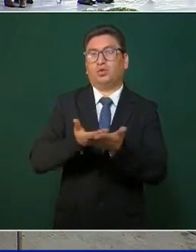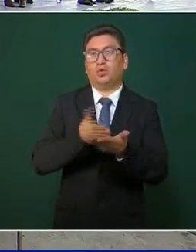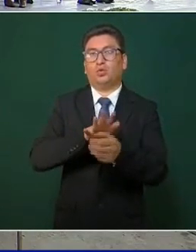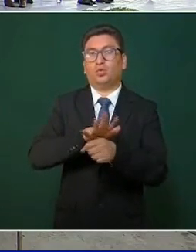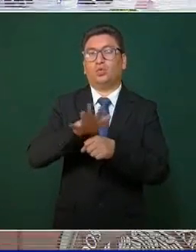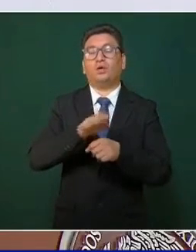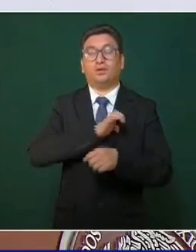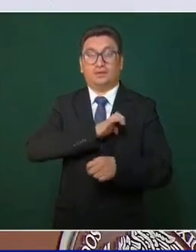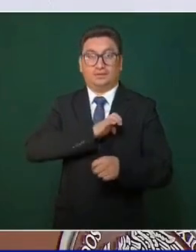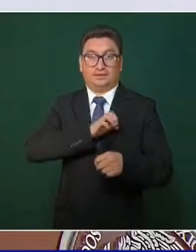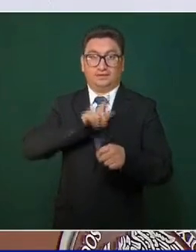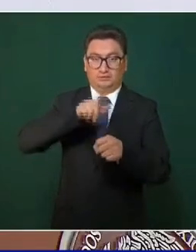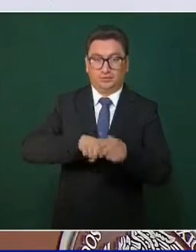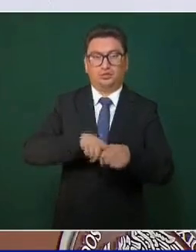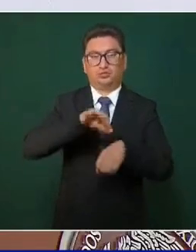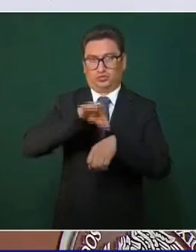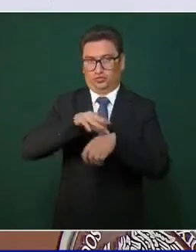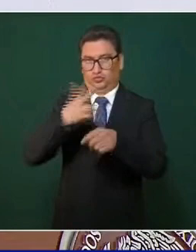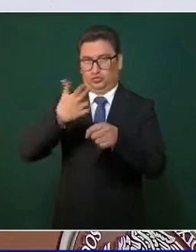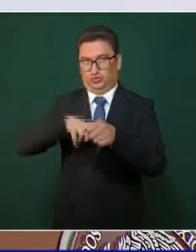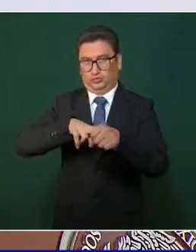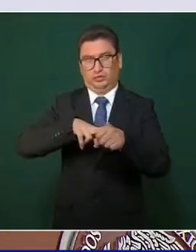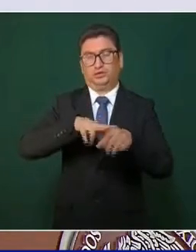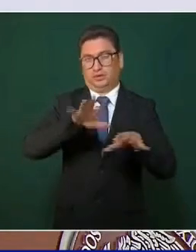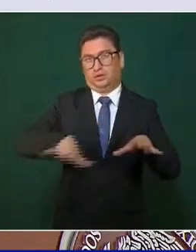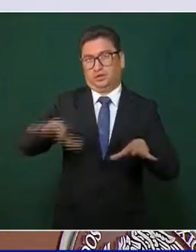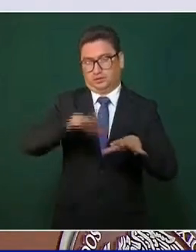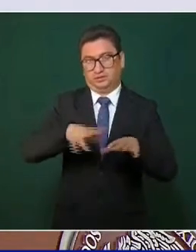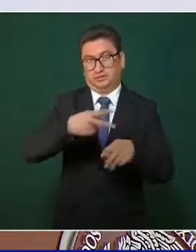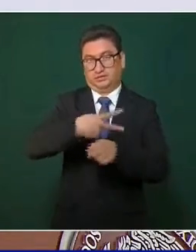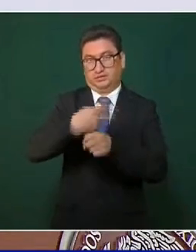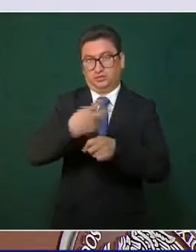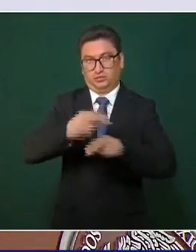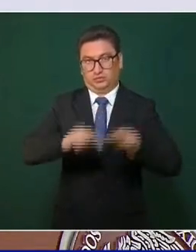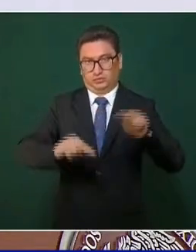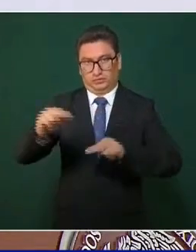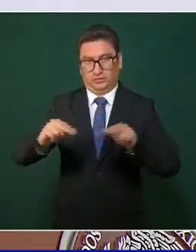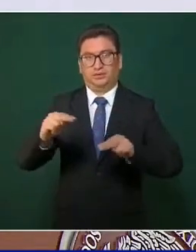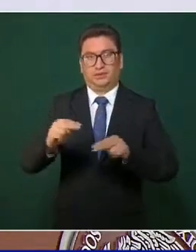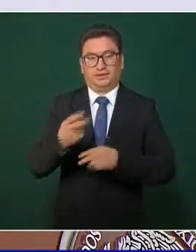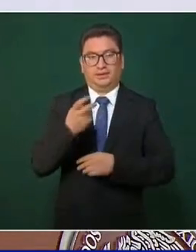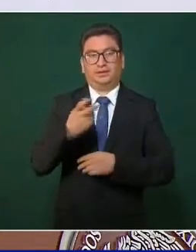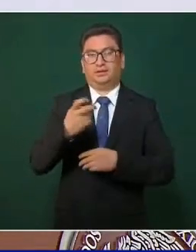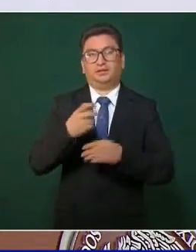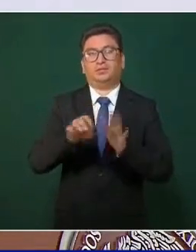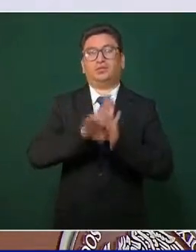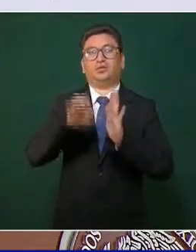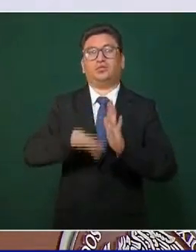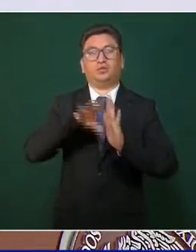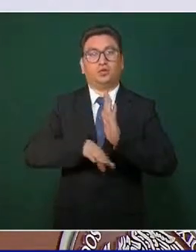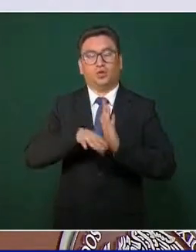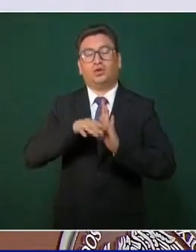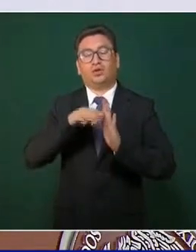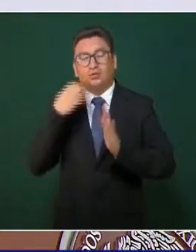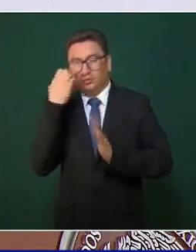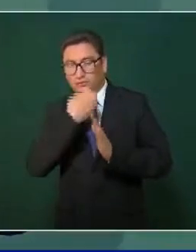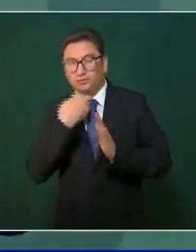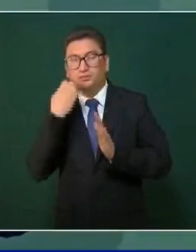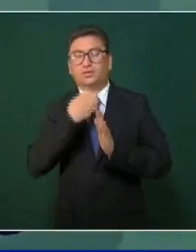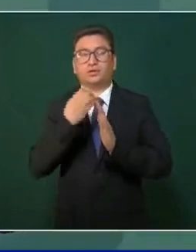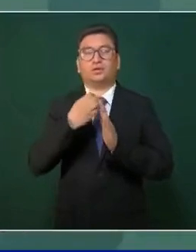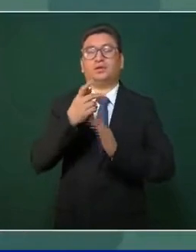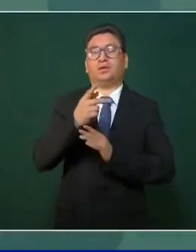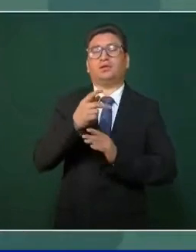esas especialidades en los hospitales de segundo nivel, de ginecología, pediatría,